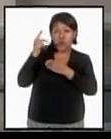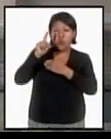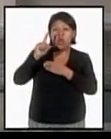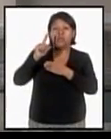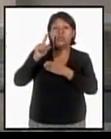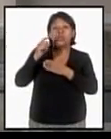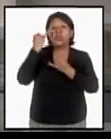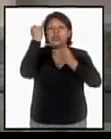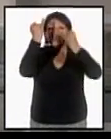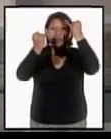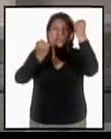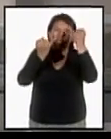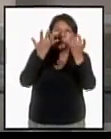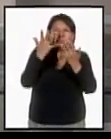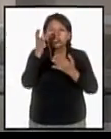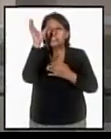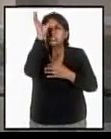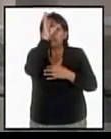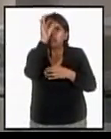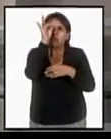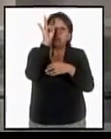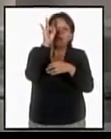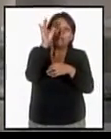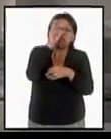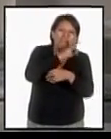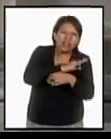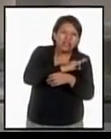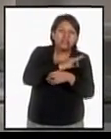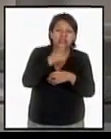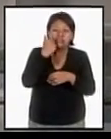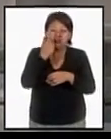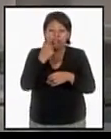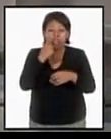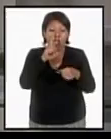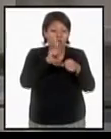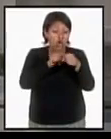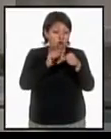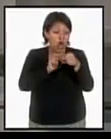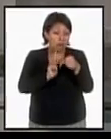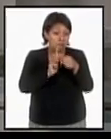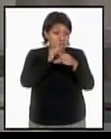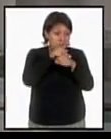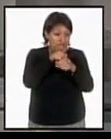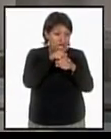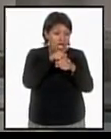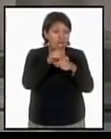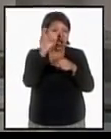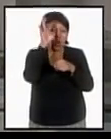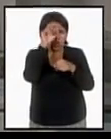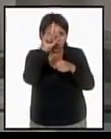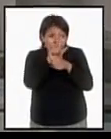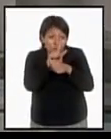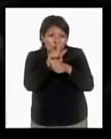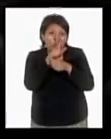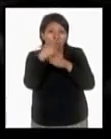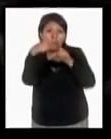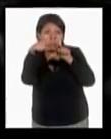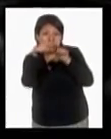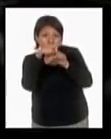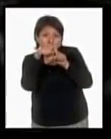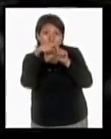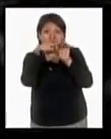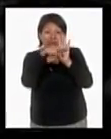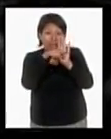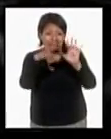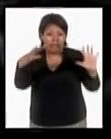ideas pseudocientíficas que tratan de vincular el color de la piel con las culturas, con las virtudes o defectos de las